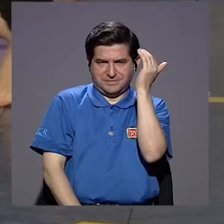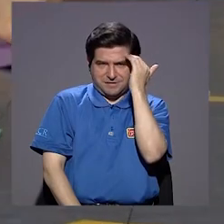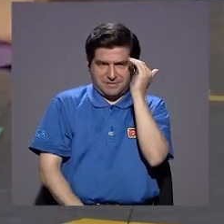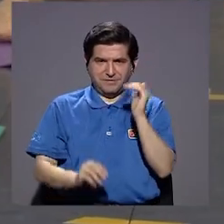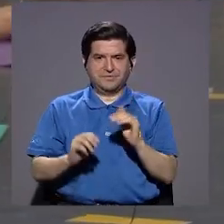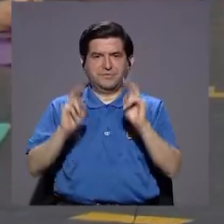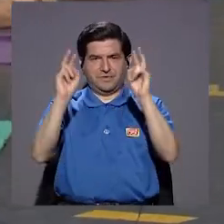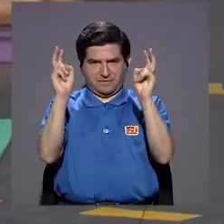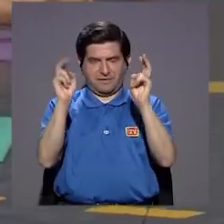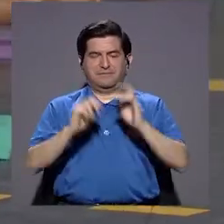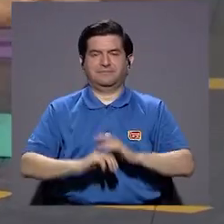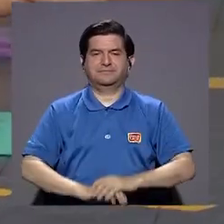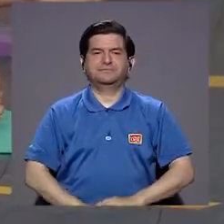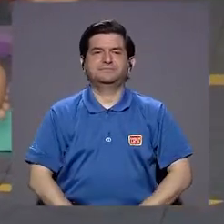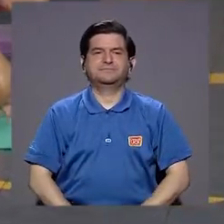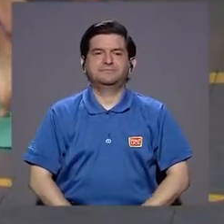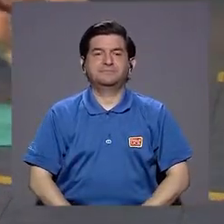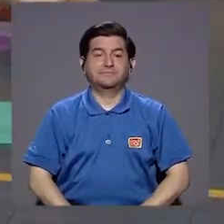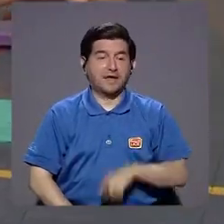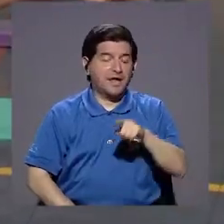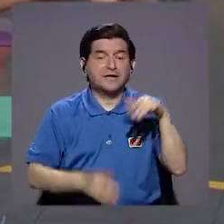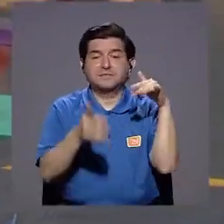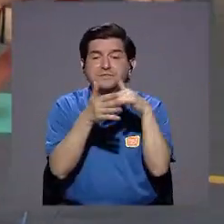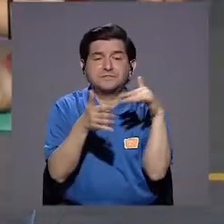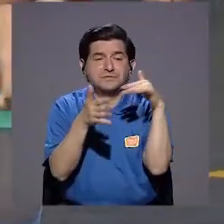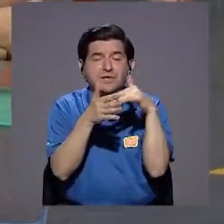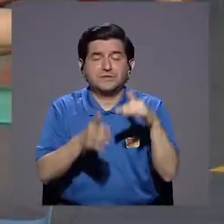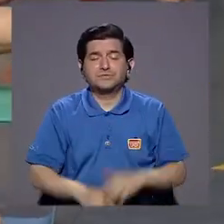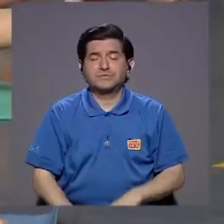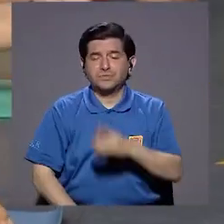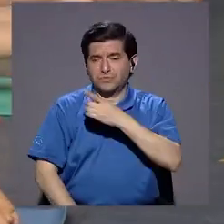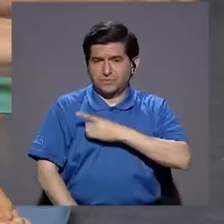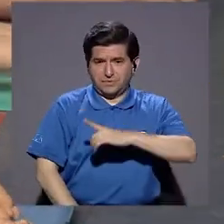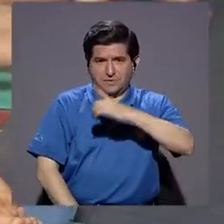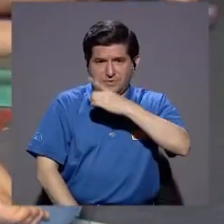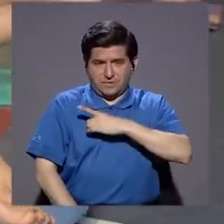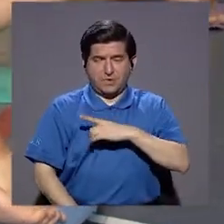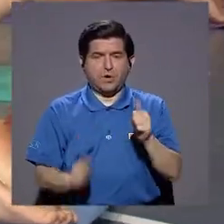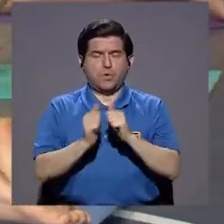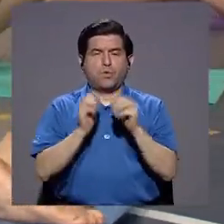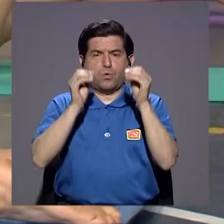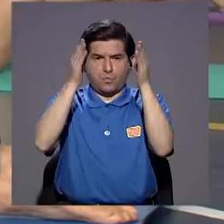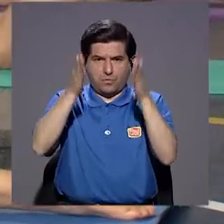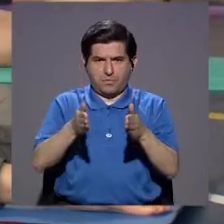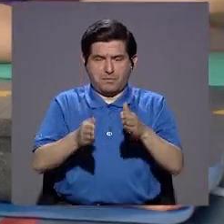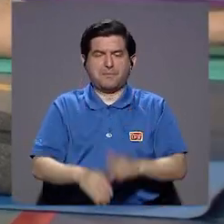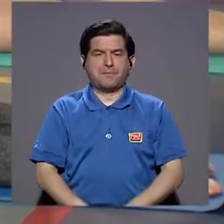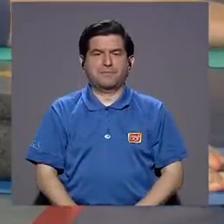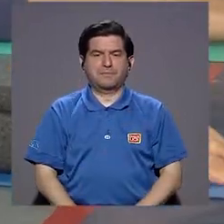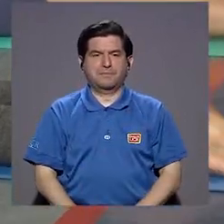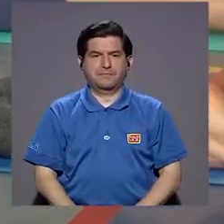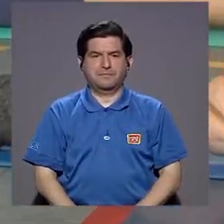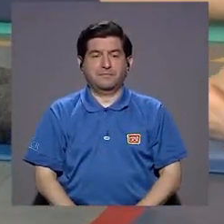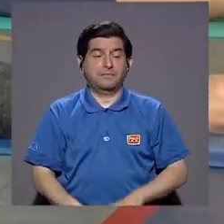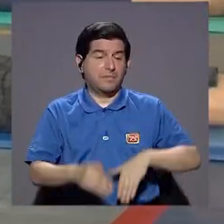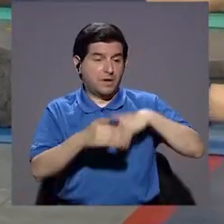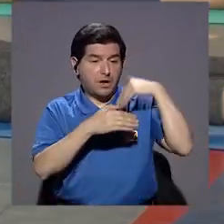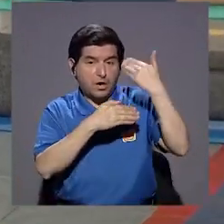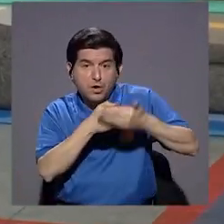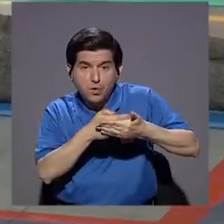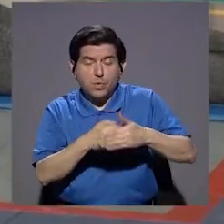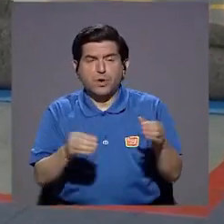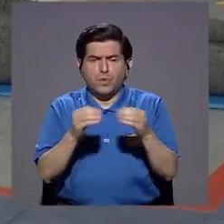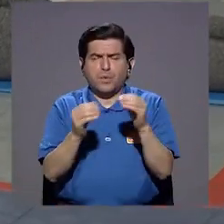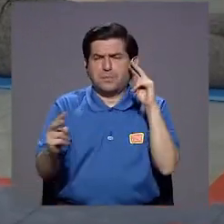sabiduría, que es pues, estudiar la disciplina con un maestro, un guru. Y después